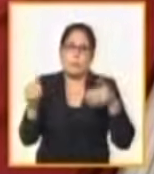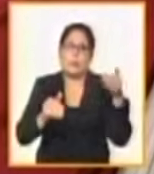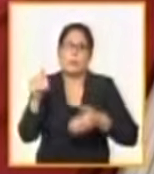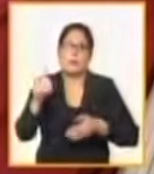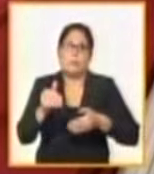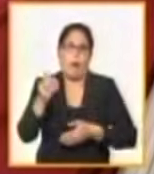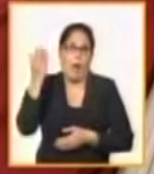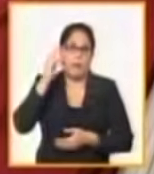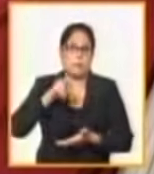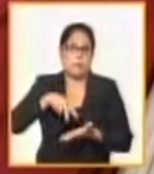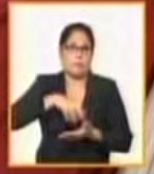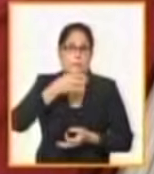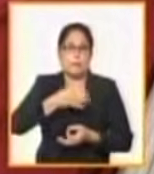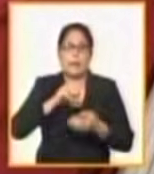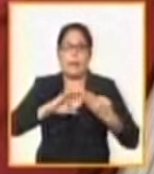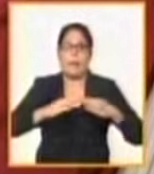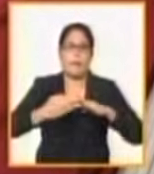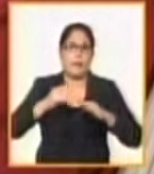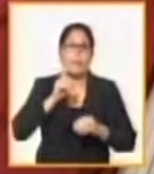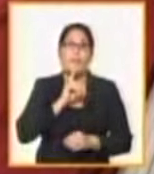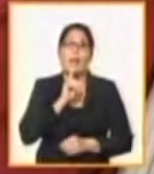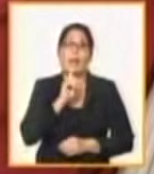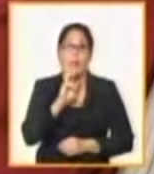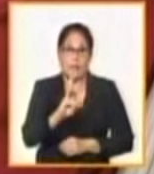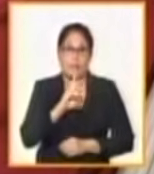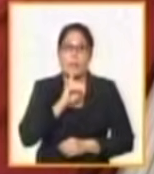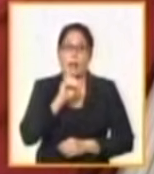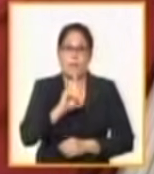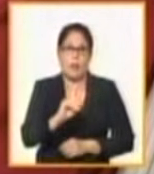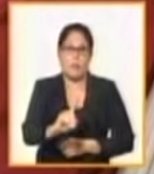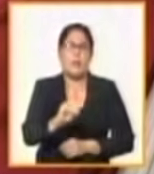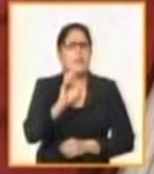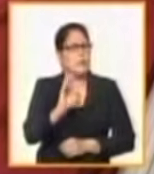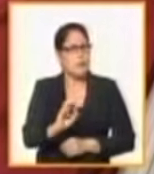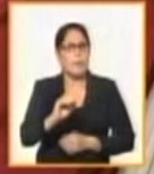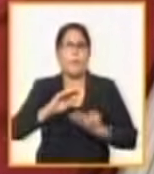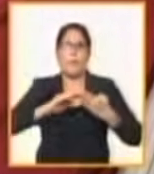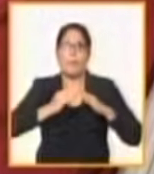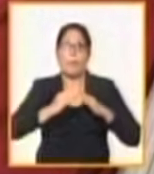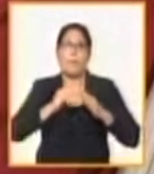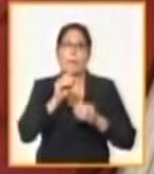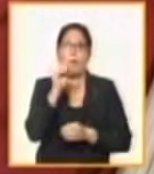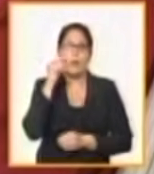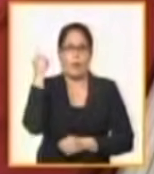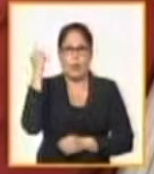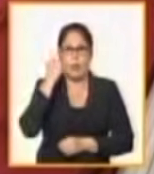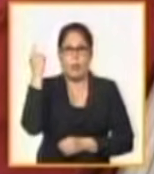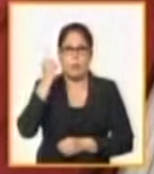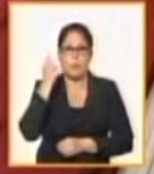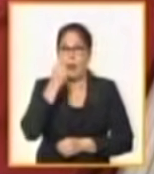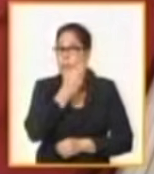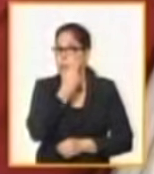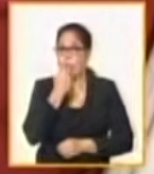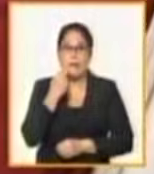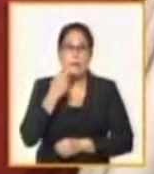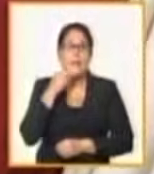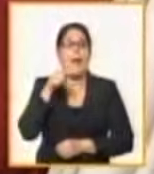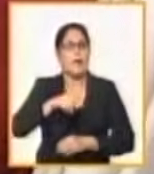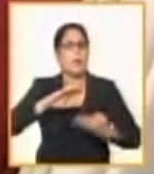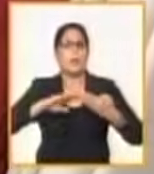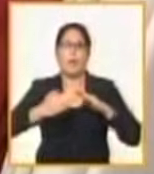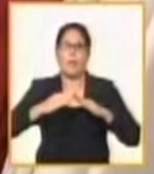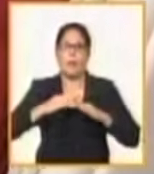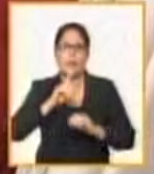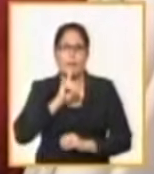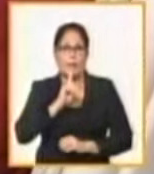aquellos debates, aquellos 3 viernes de debate en la Biblioteca Nacional José Martí, y que sin